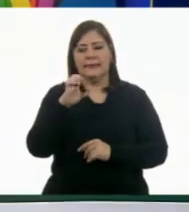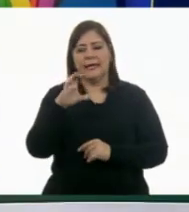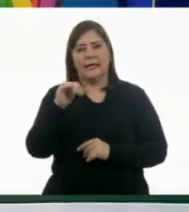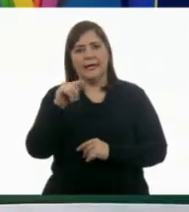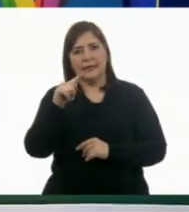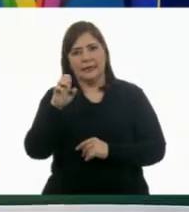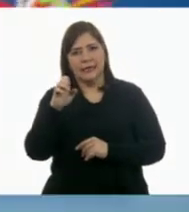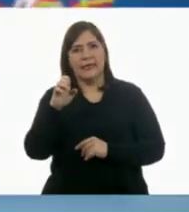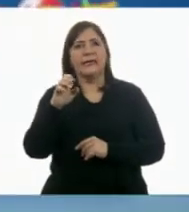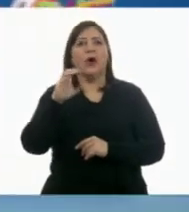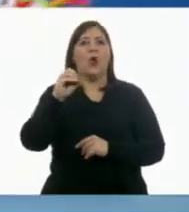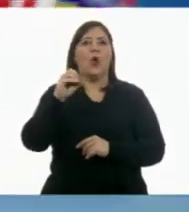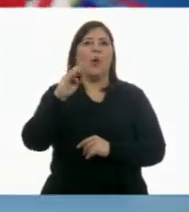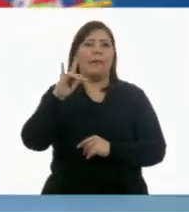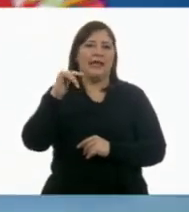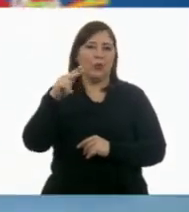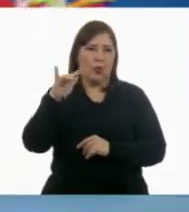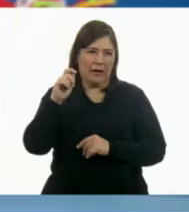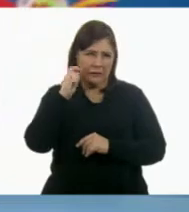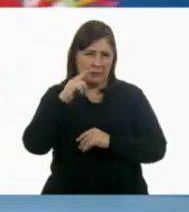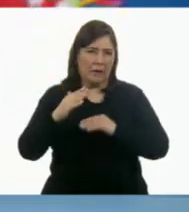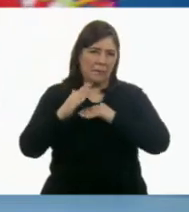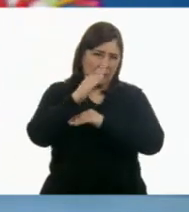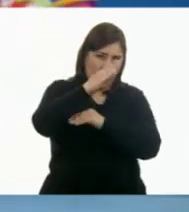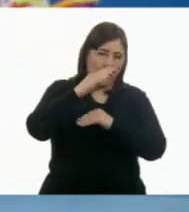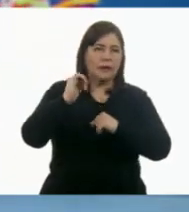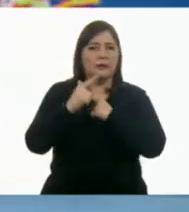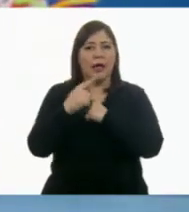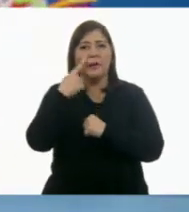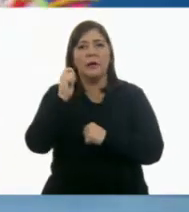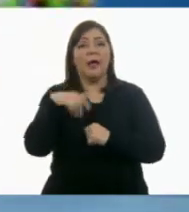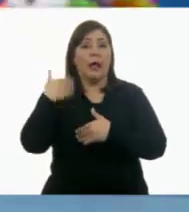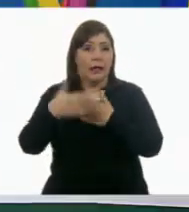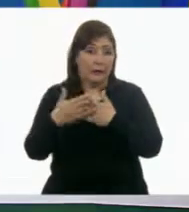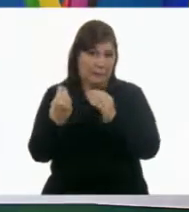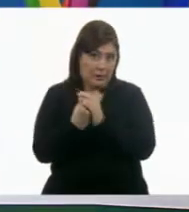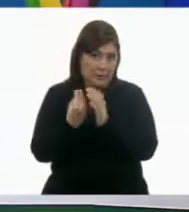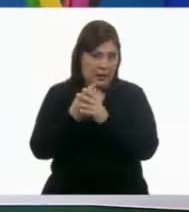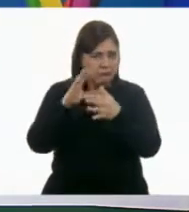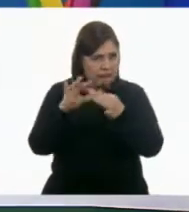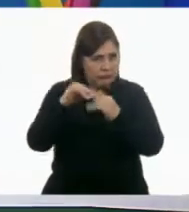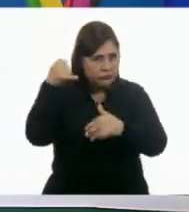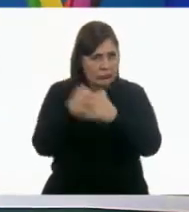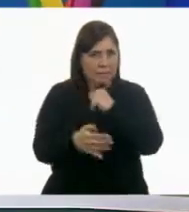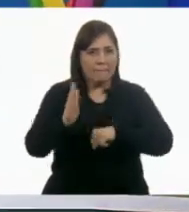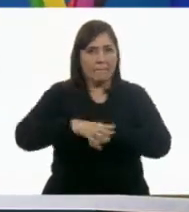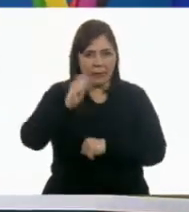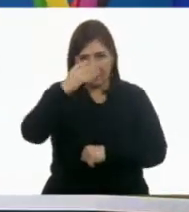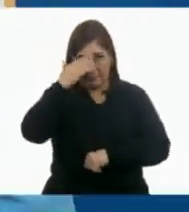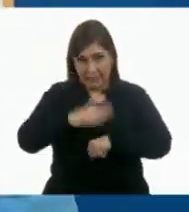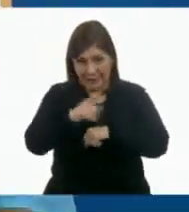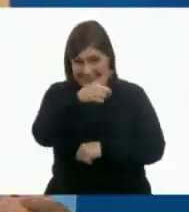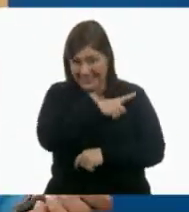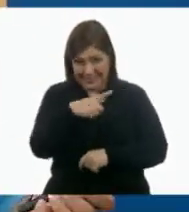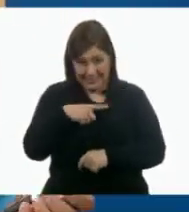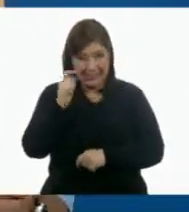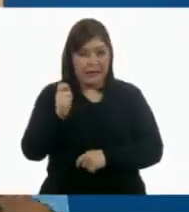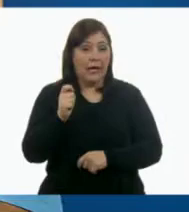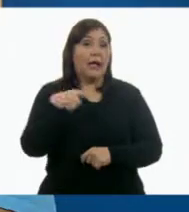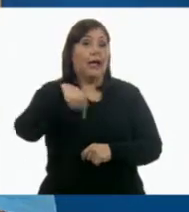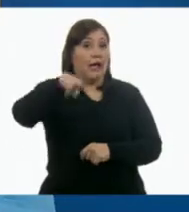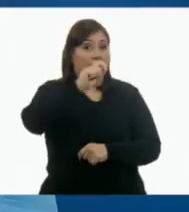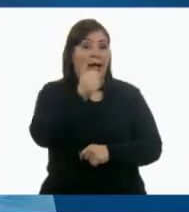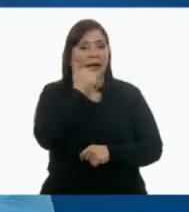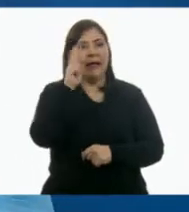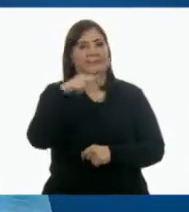secantes oblicuas. Grábenselo porque en la próxima clase las vamos a utilizar. Así es que, alumnos en casa, como siempre, un